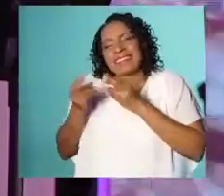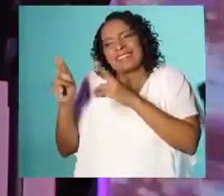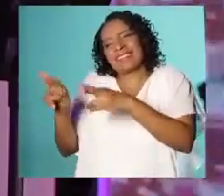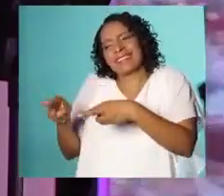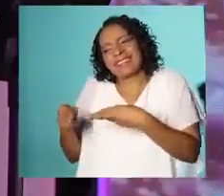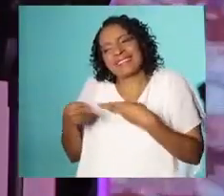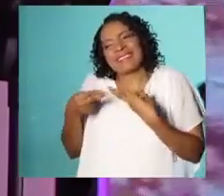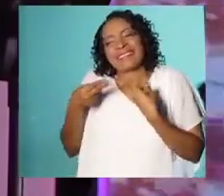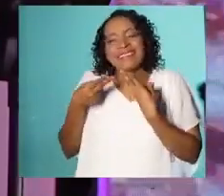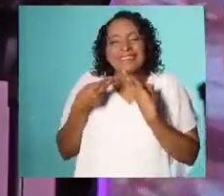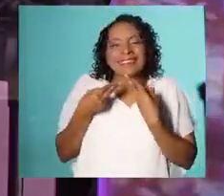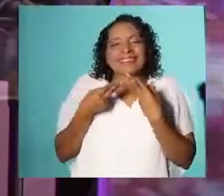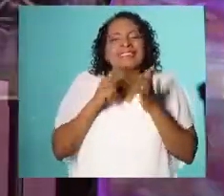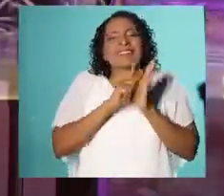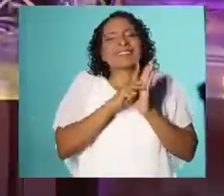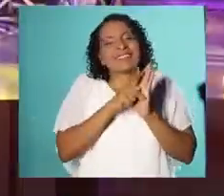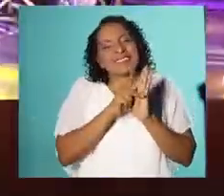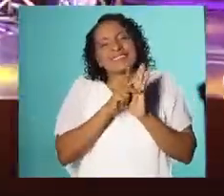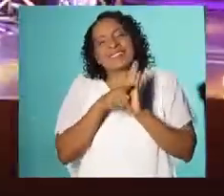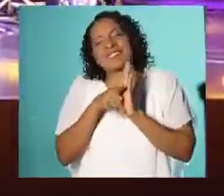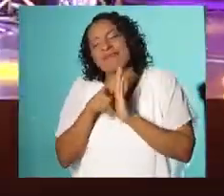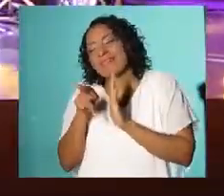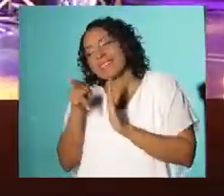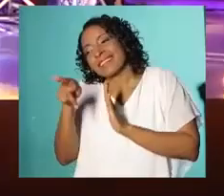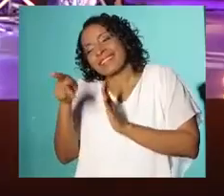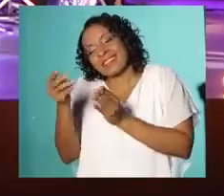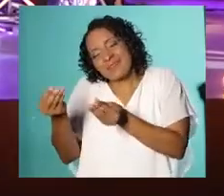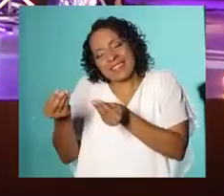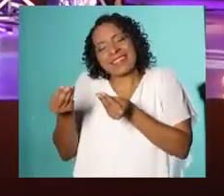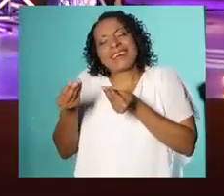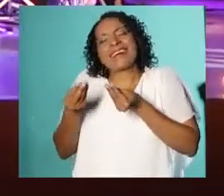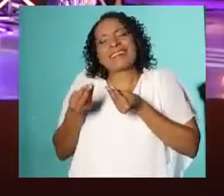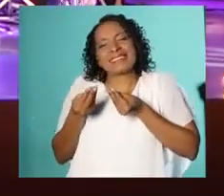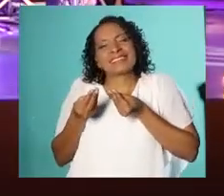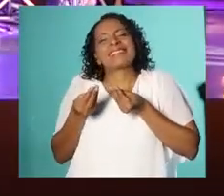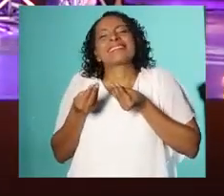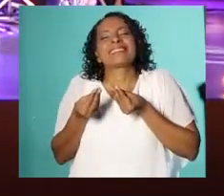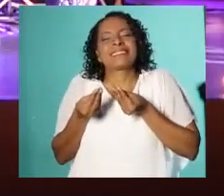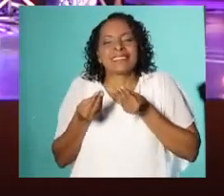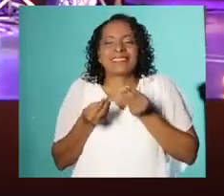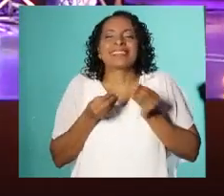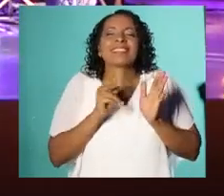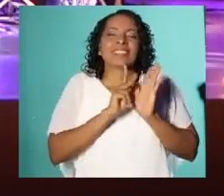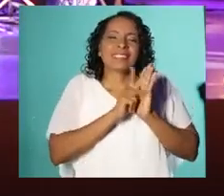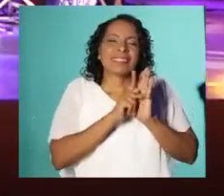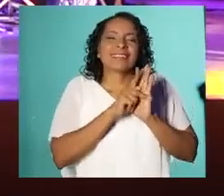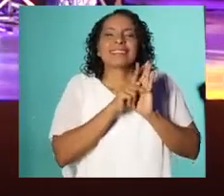Cada minuto que me das.